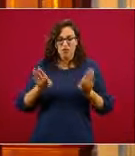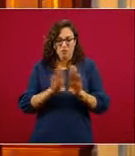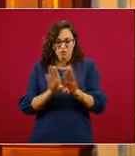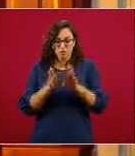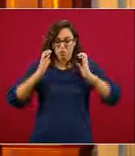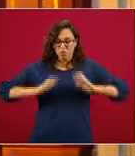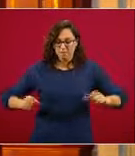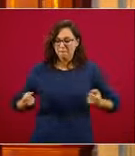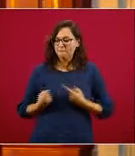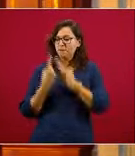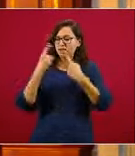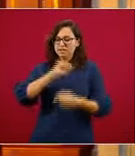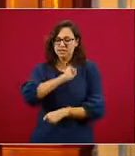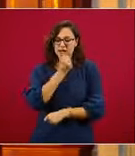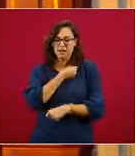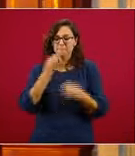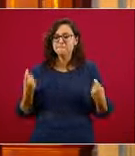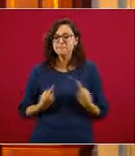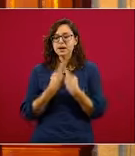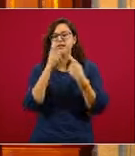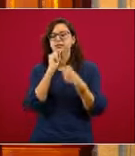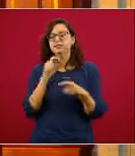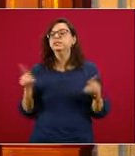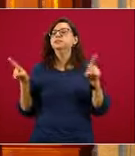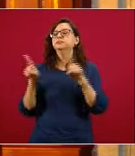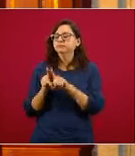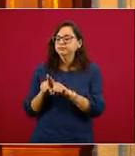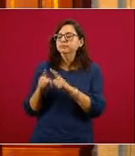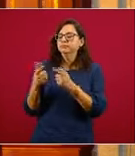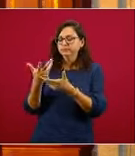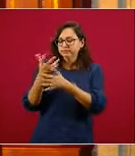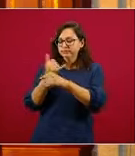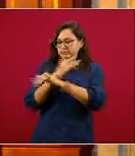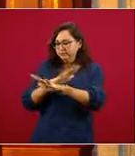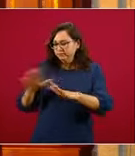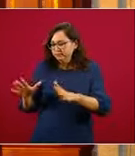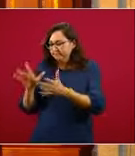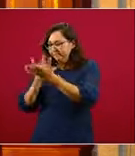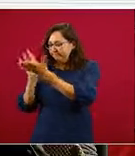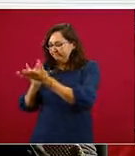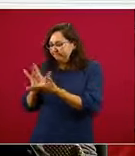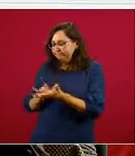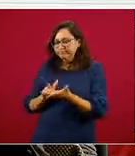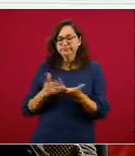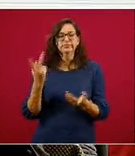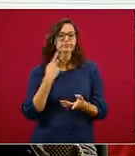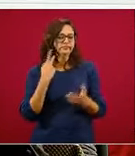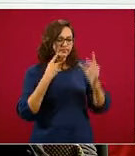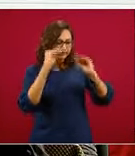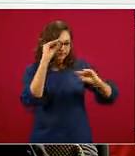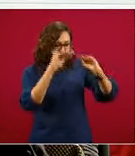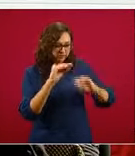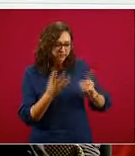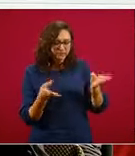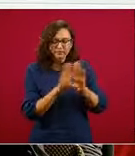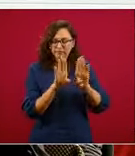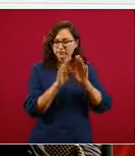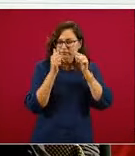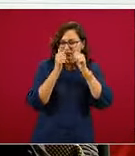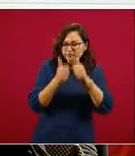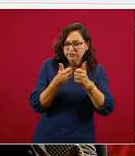poder construir a partir de esa información estrategias, políticas públicas o acciones muy concretas en distintos